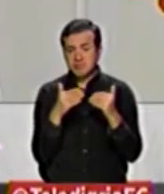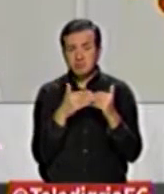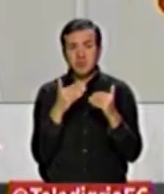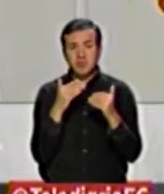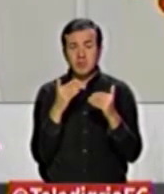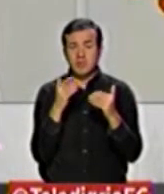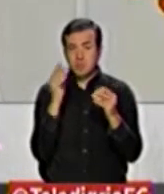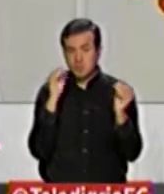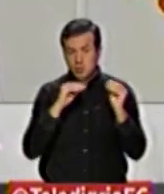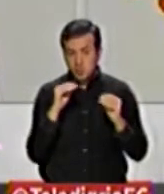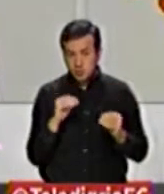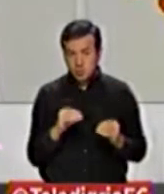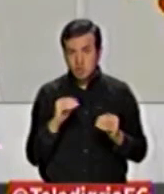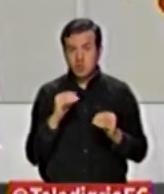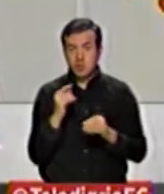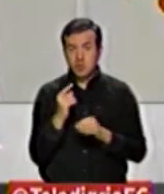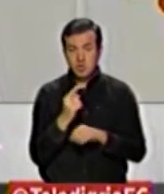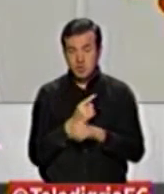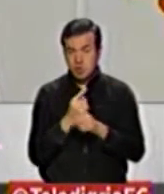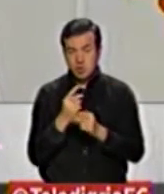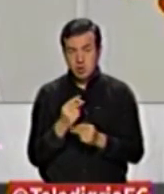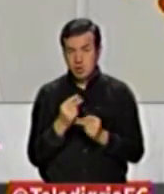fue diseñado para que sea en horas.